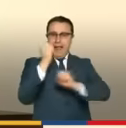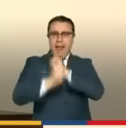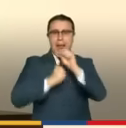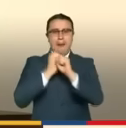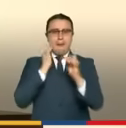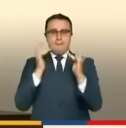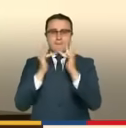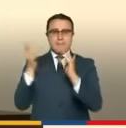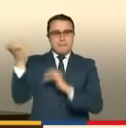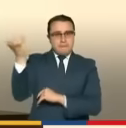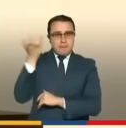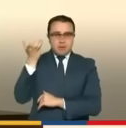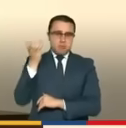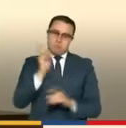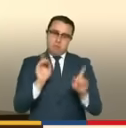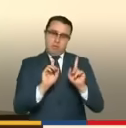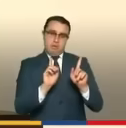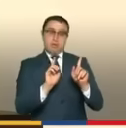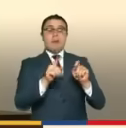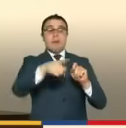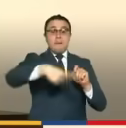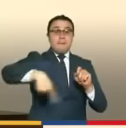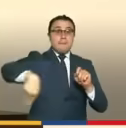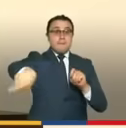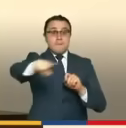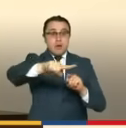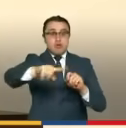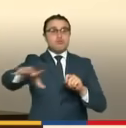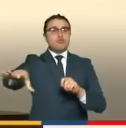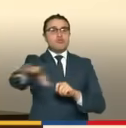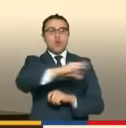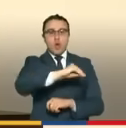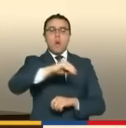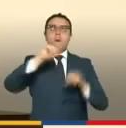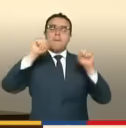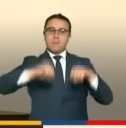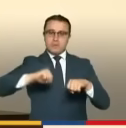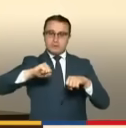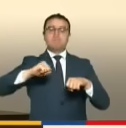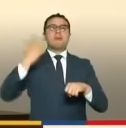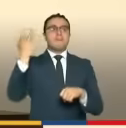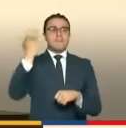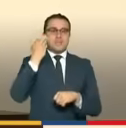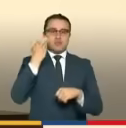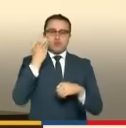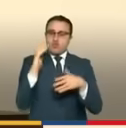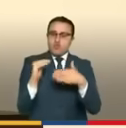puedan tener y gozar de una pensión, un derecho a la pensión.